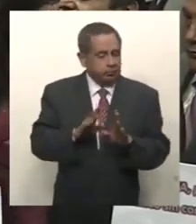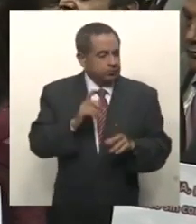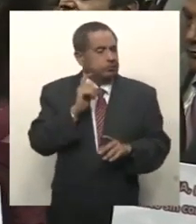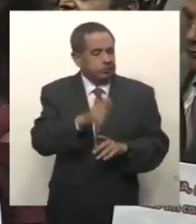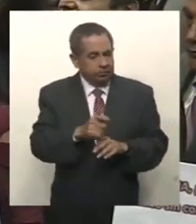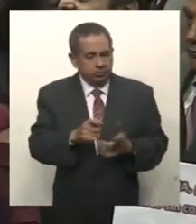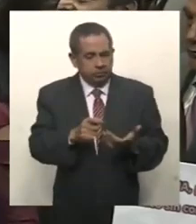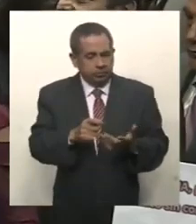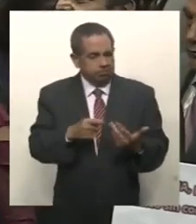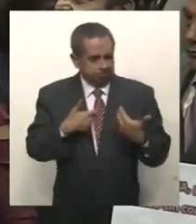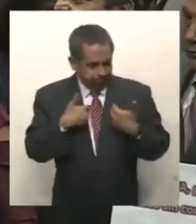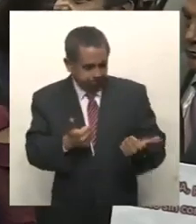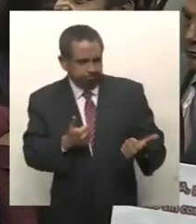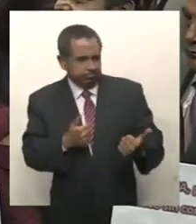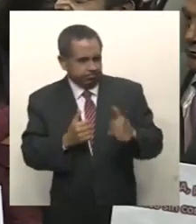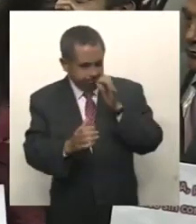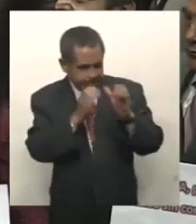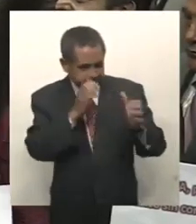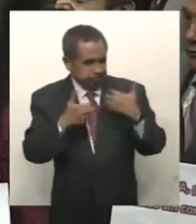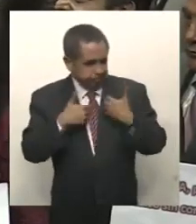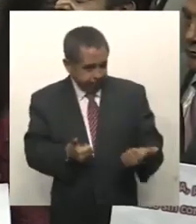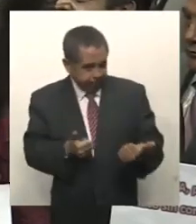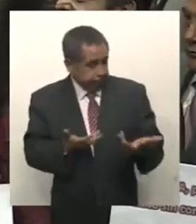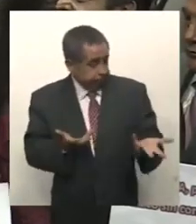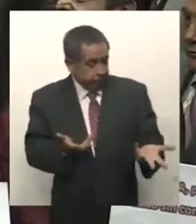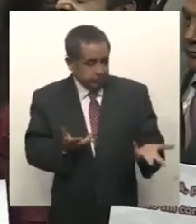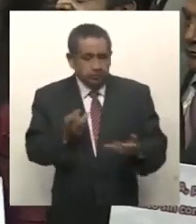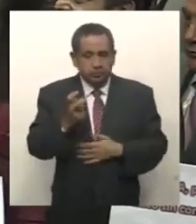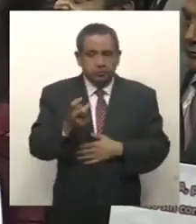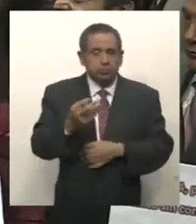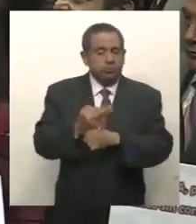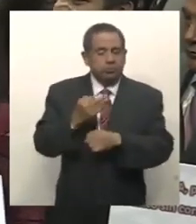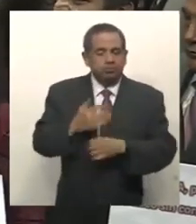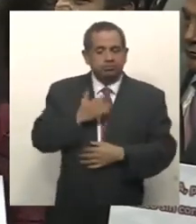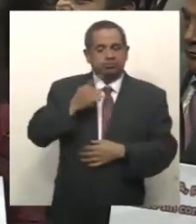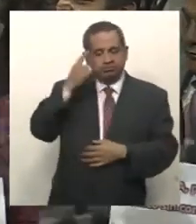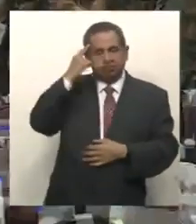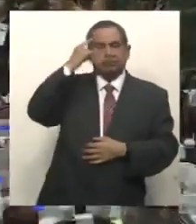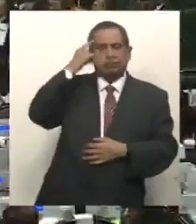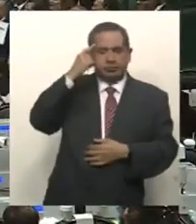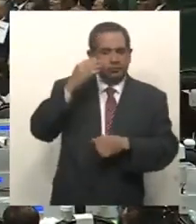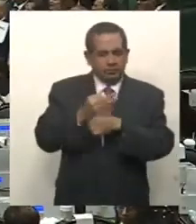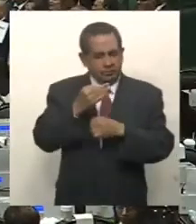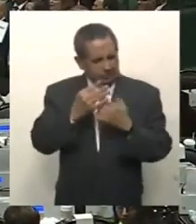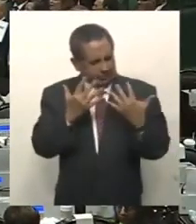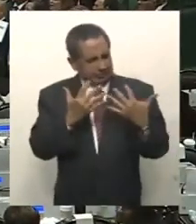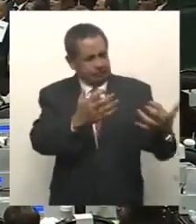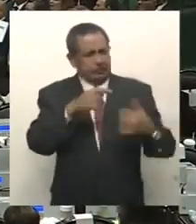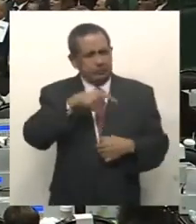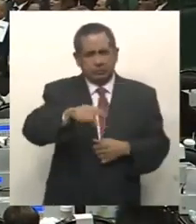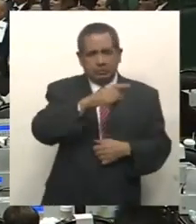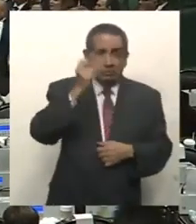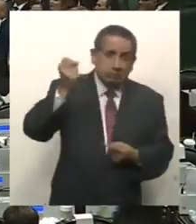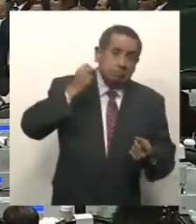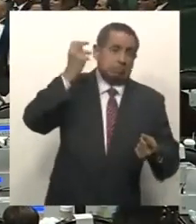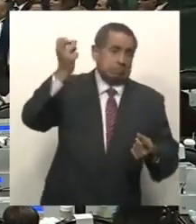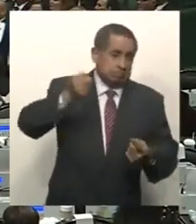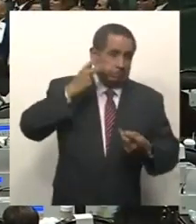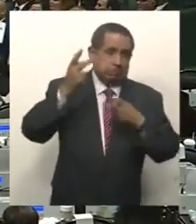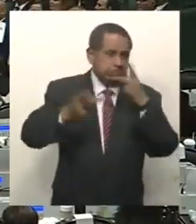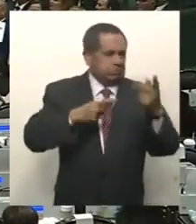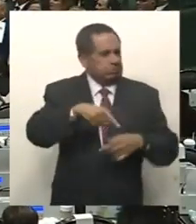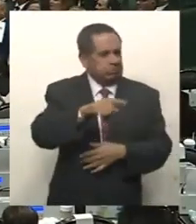y buscarse entendimientos. Pero por eso improvisé, porque al ver sus discursos